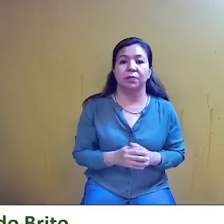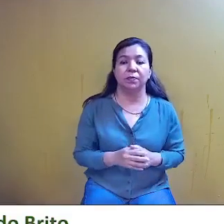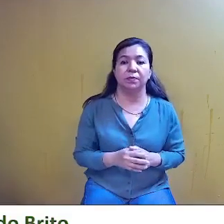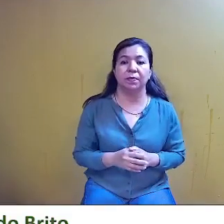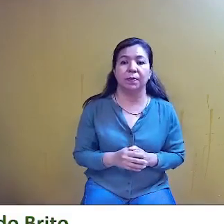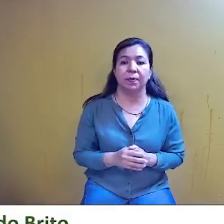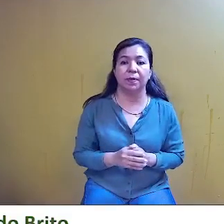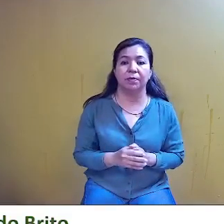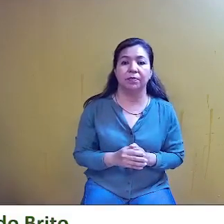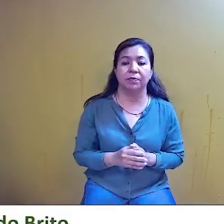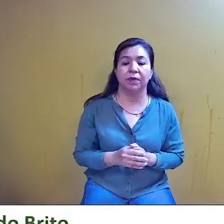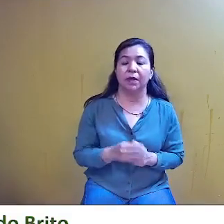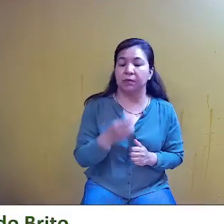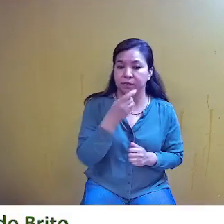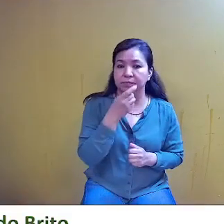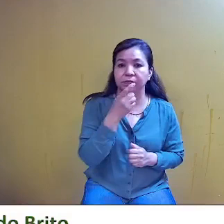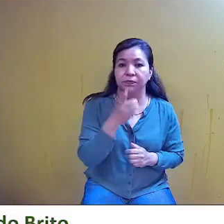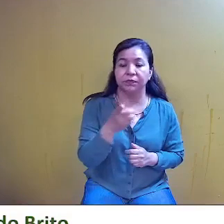Hecho lo anterior,